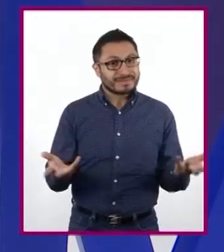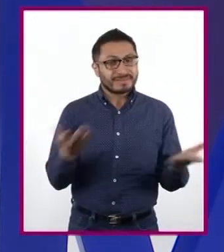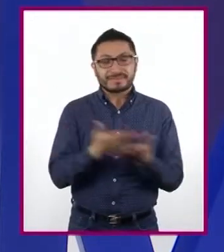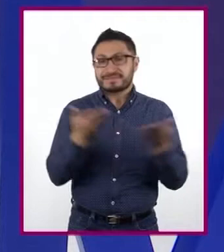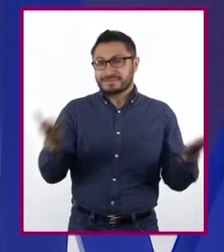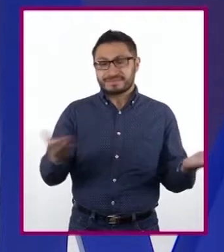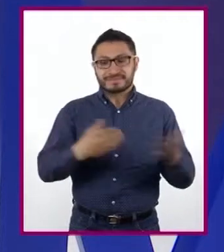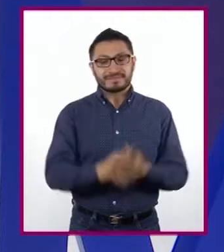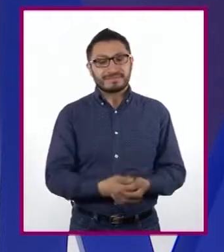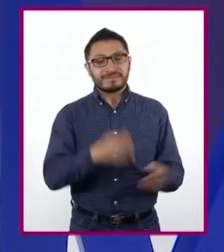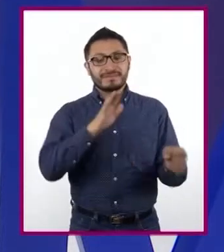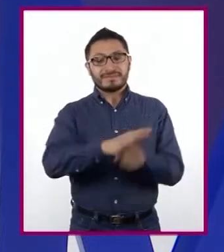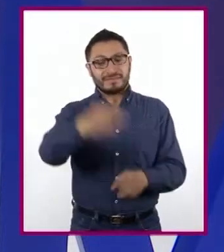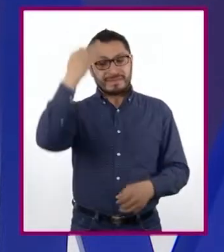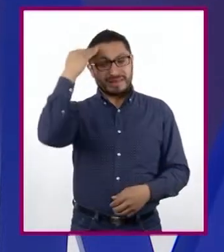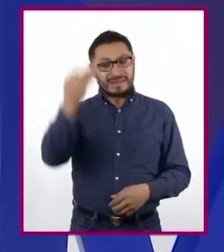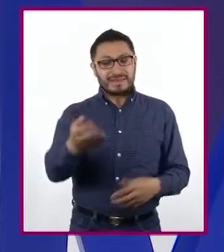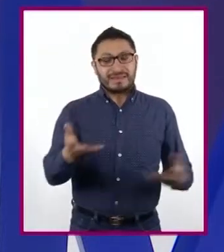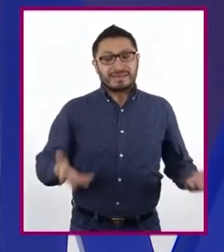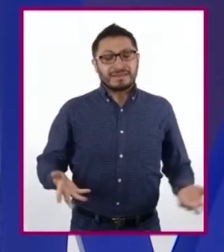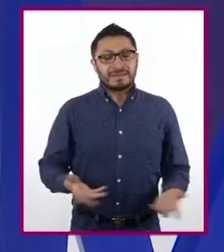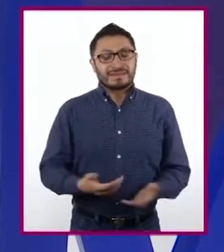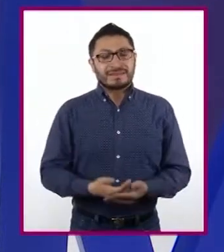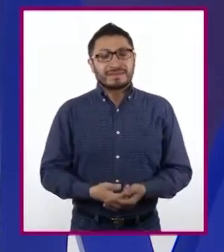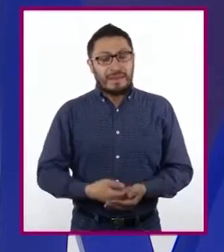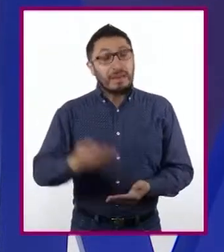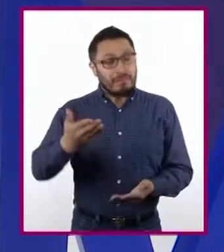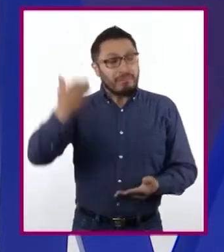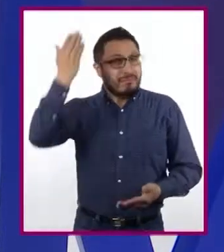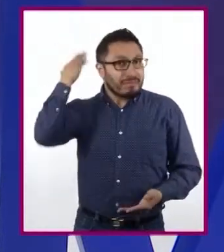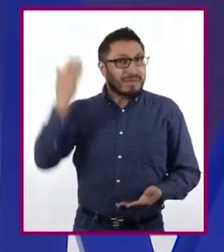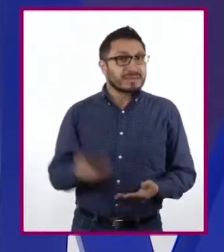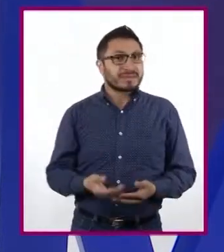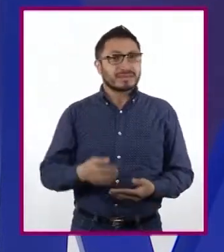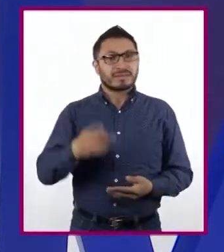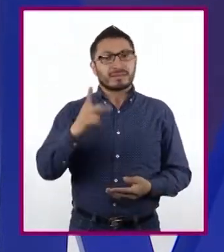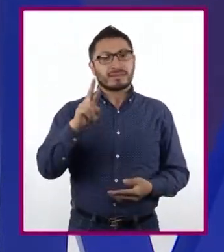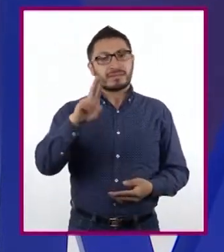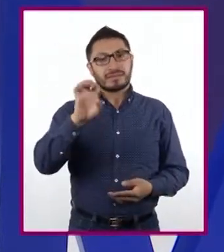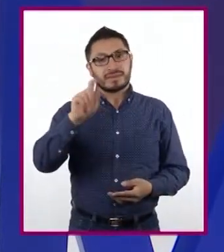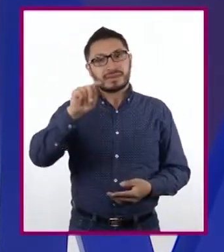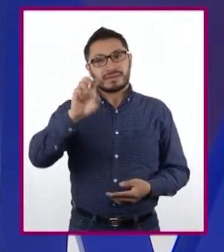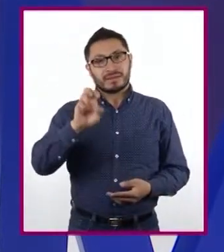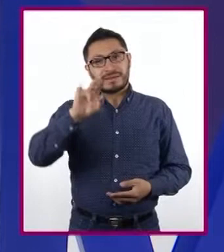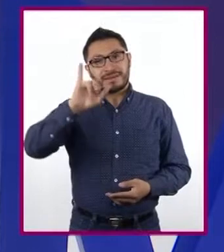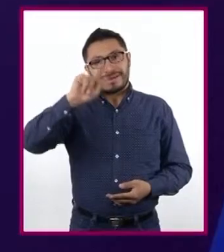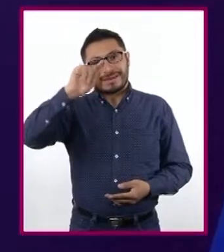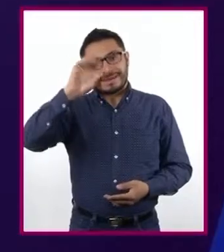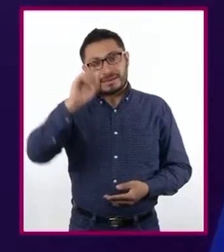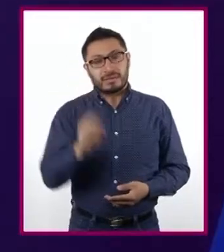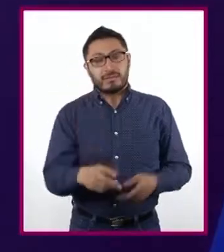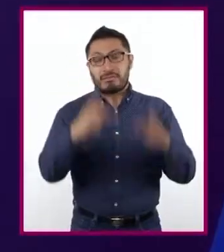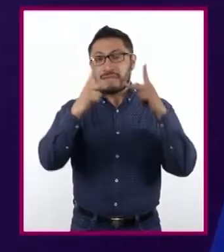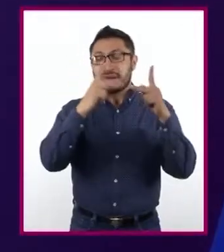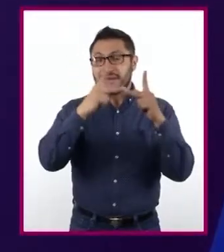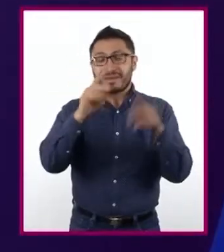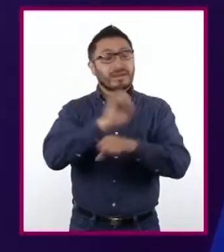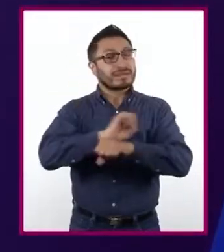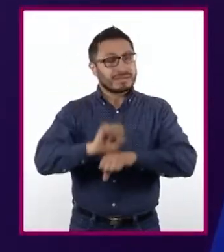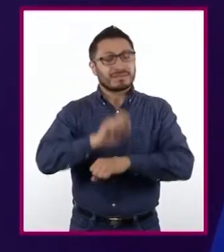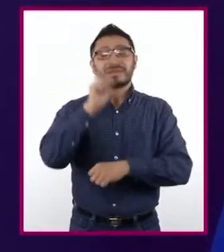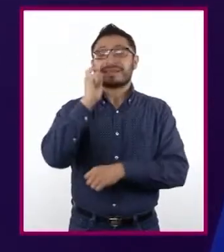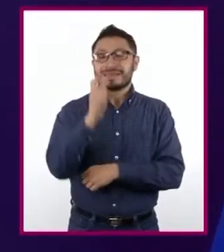bien, ¿en qué tiempo estaban? En pasado o pretérito perfecto simple. Correcto,